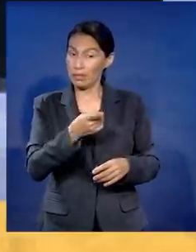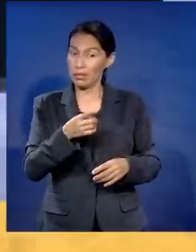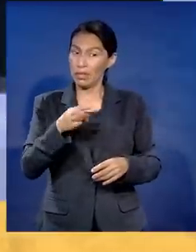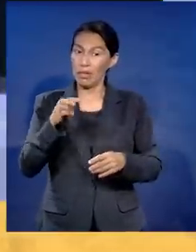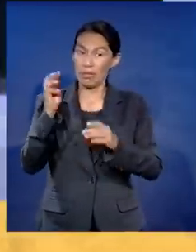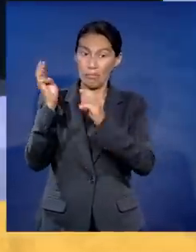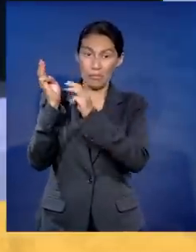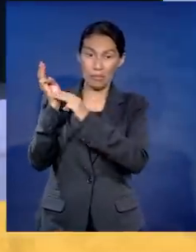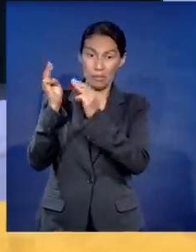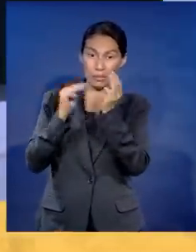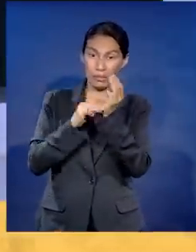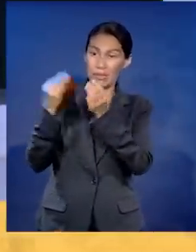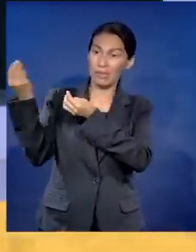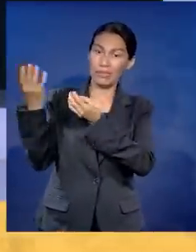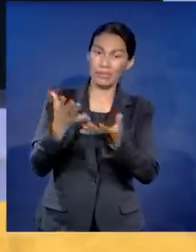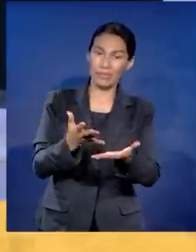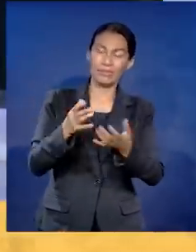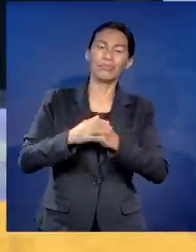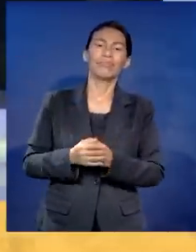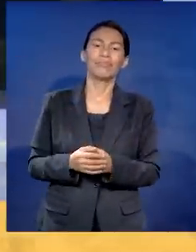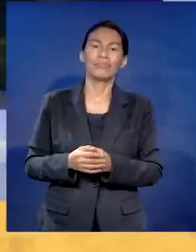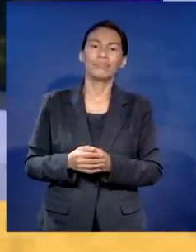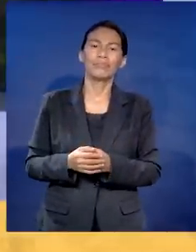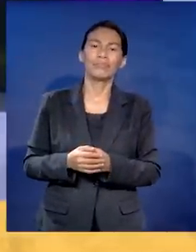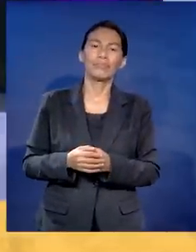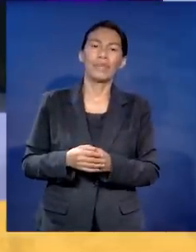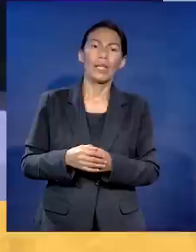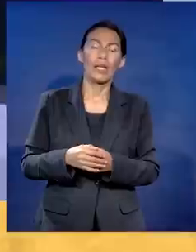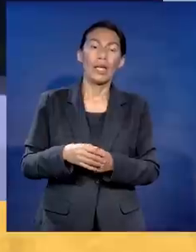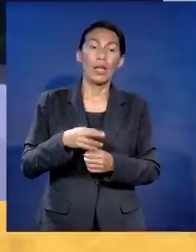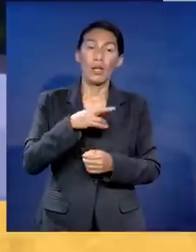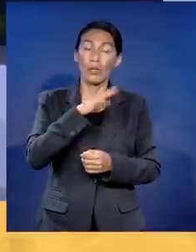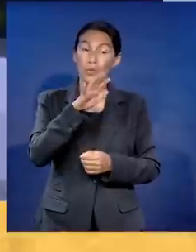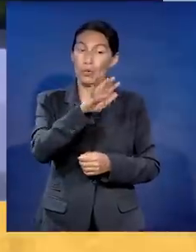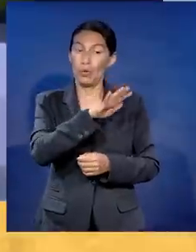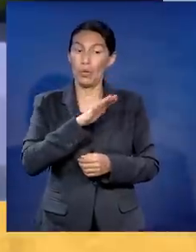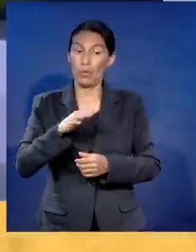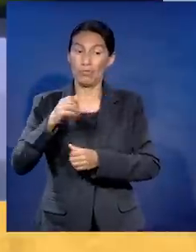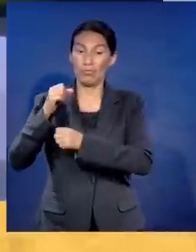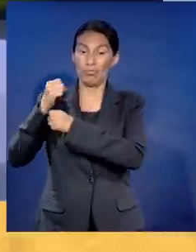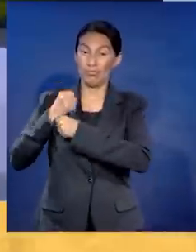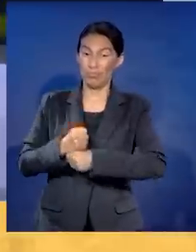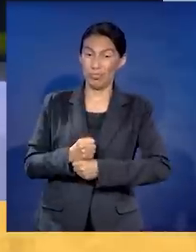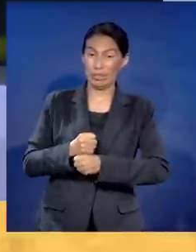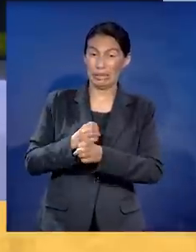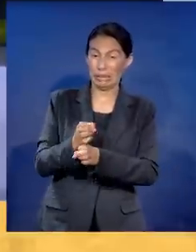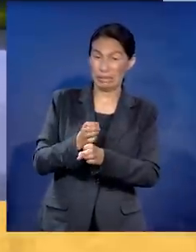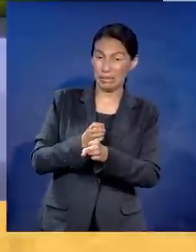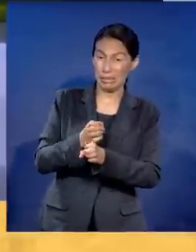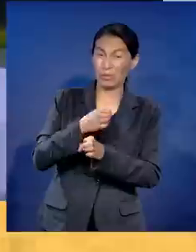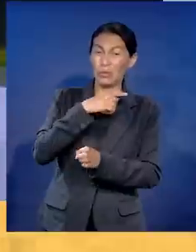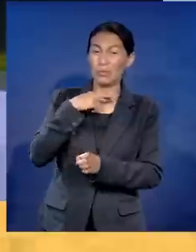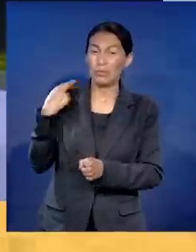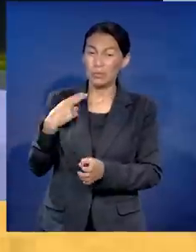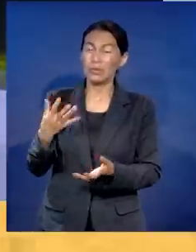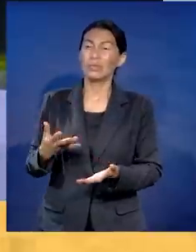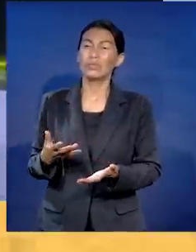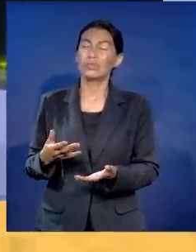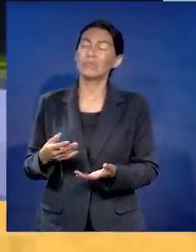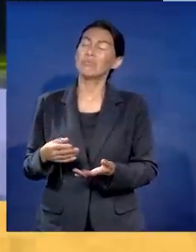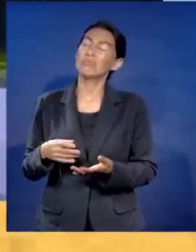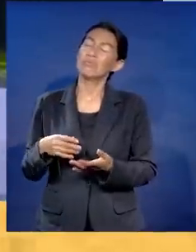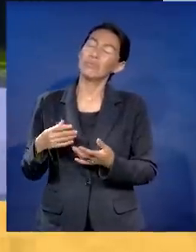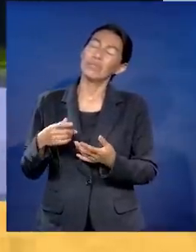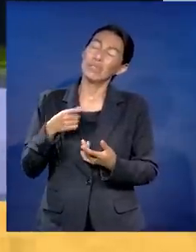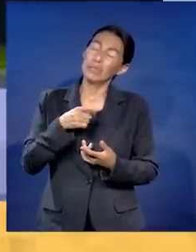que el Mesías ha llegado. La idea de que estar sometido por el pueblo romano, eso se va a terminar pronto. Y todos